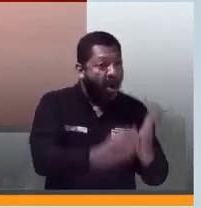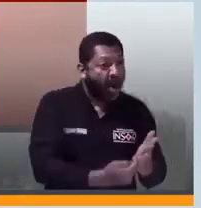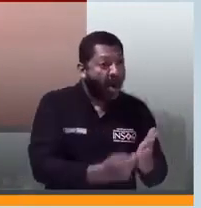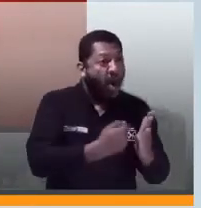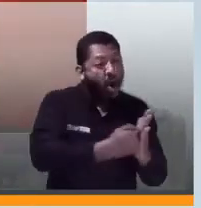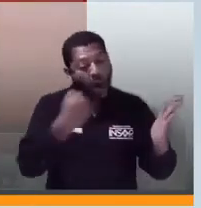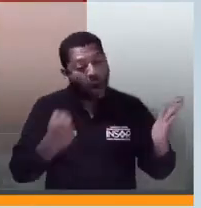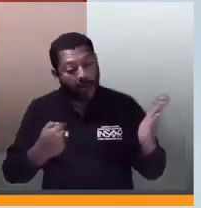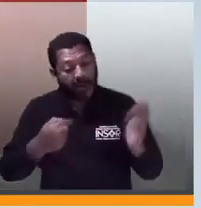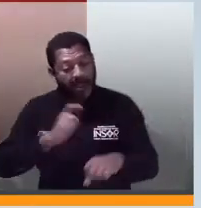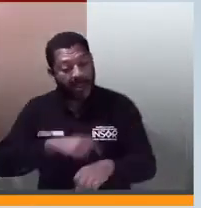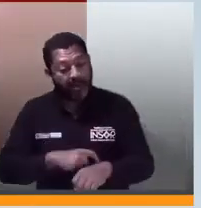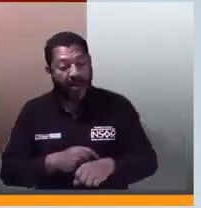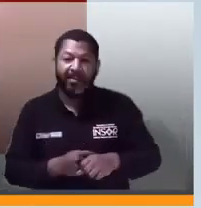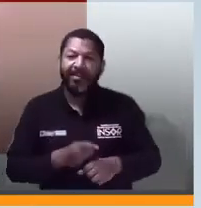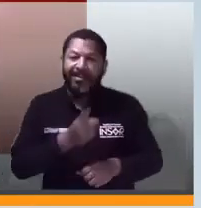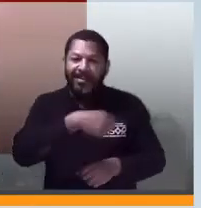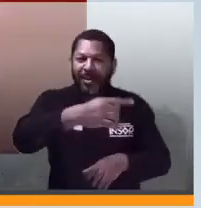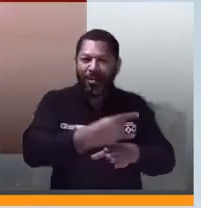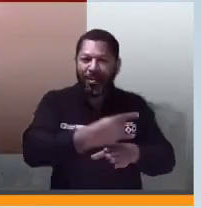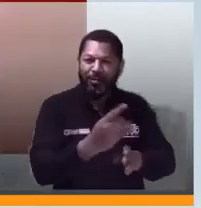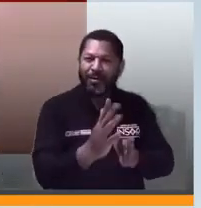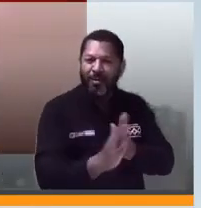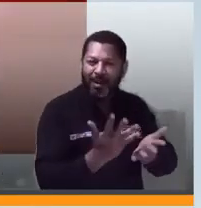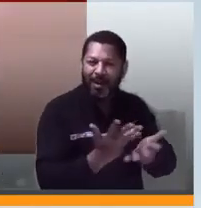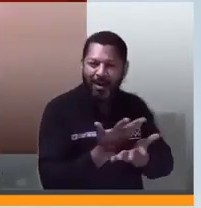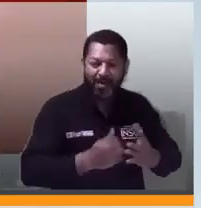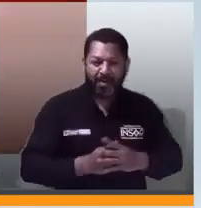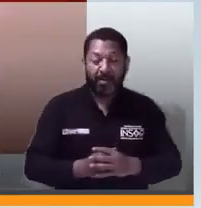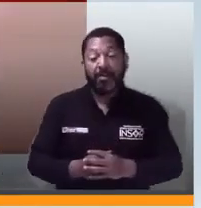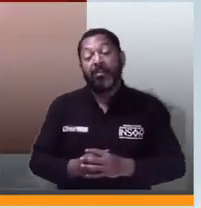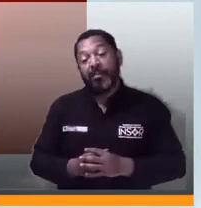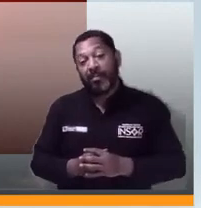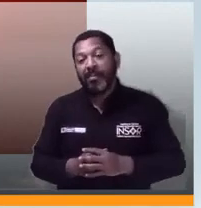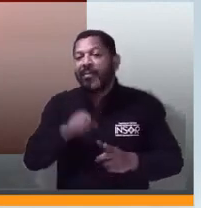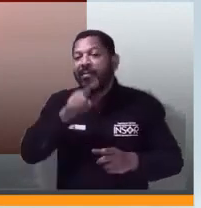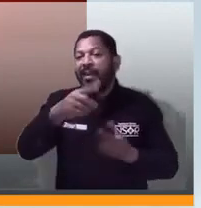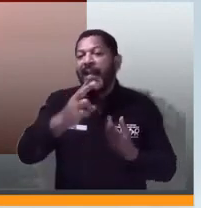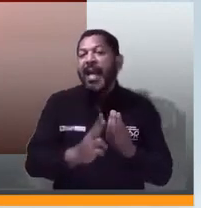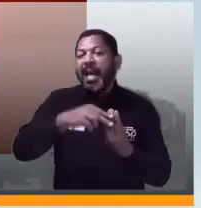asincrónicas, que si ustedes han utilizado.